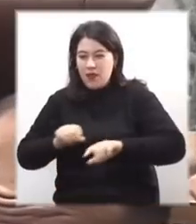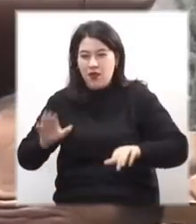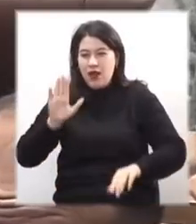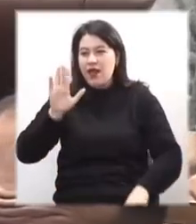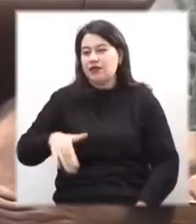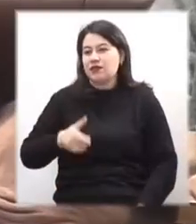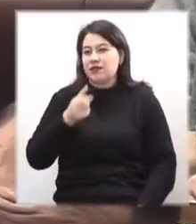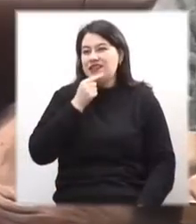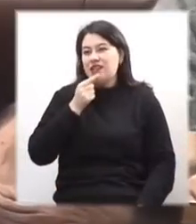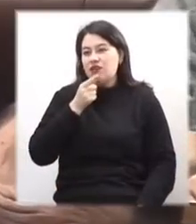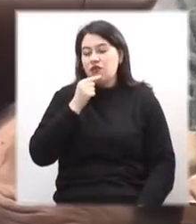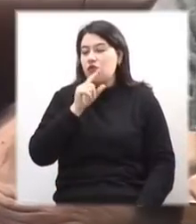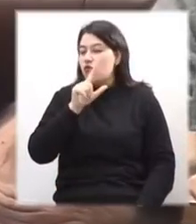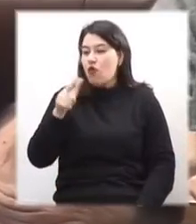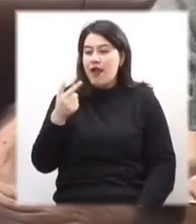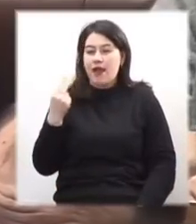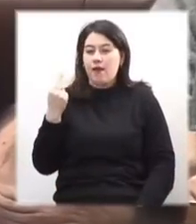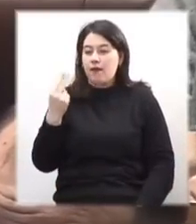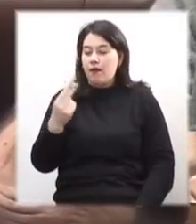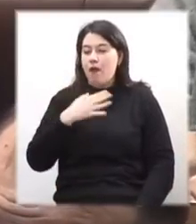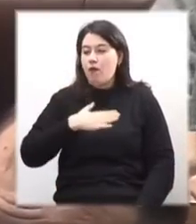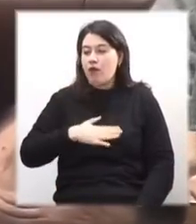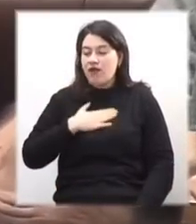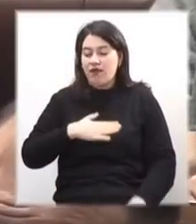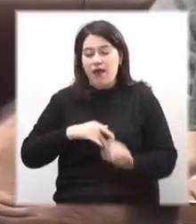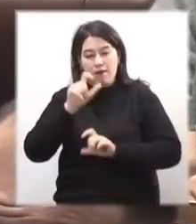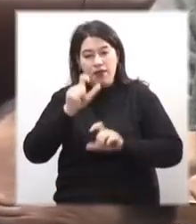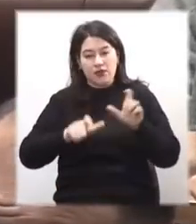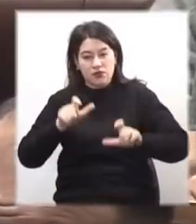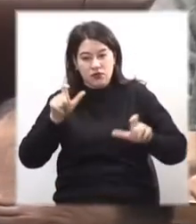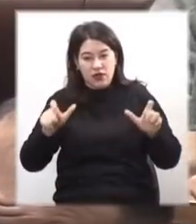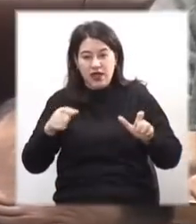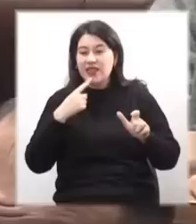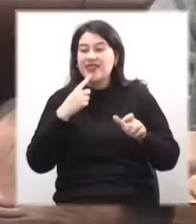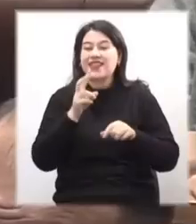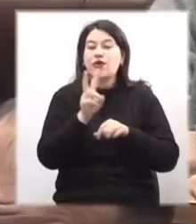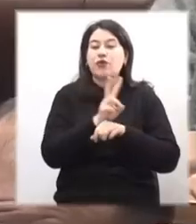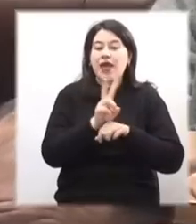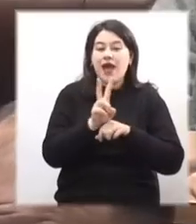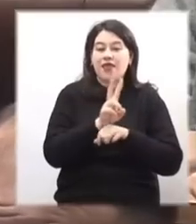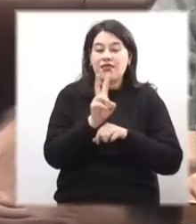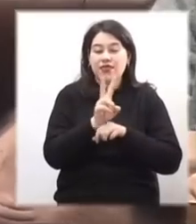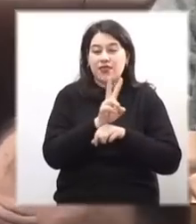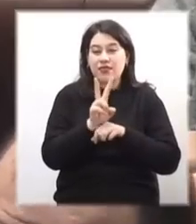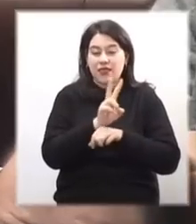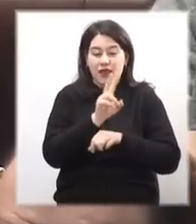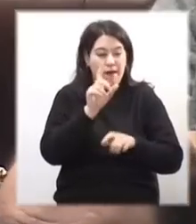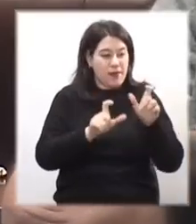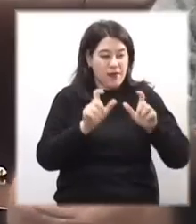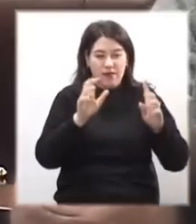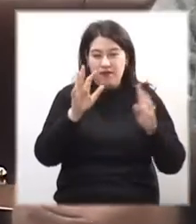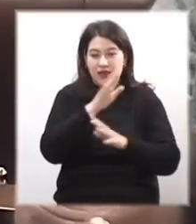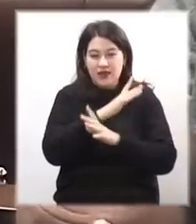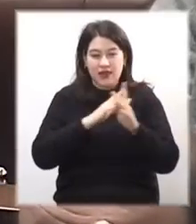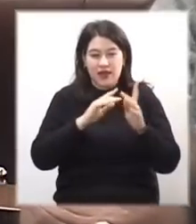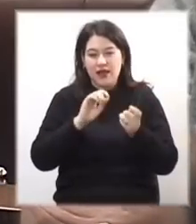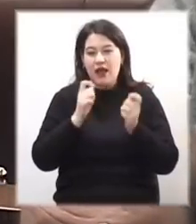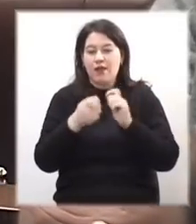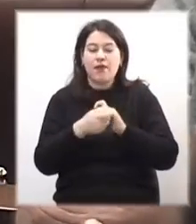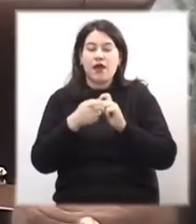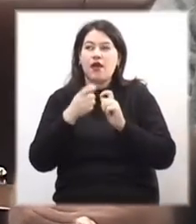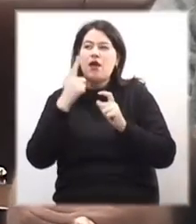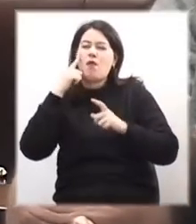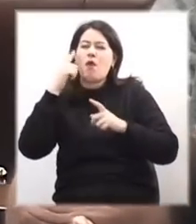No cuenta tampoco con el aval de la población, que ha convertido a la seguridad pública, algo llamativo, en